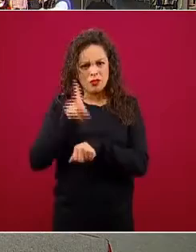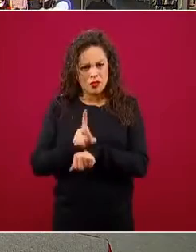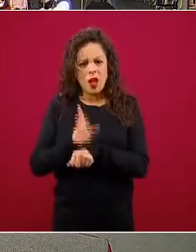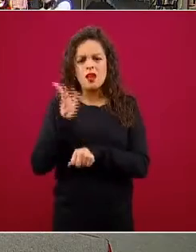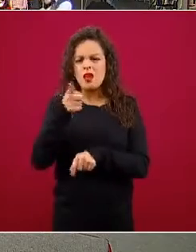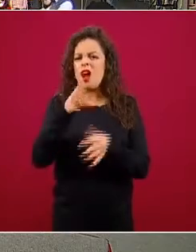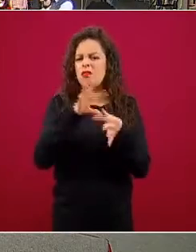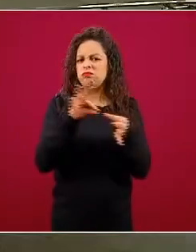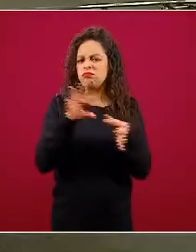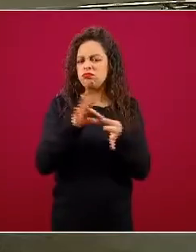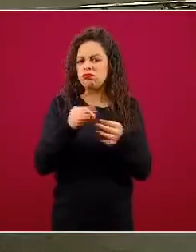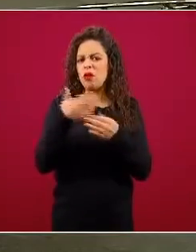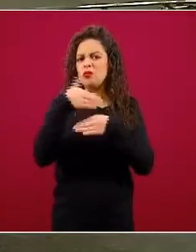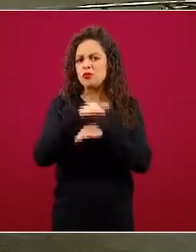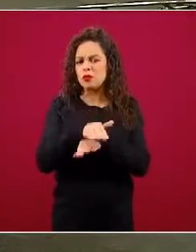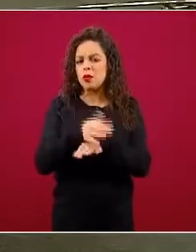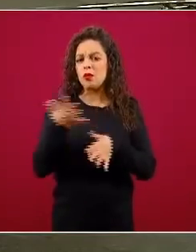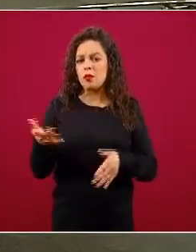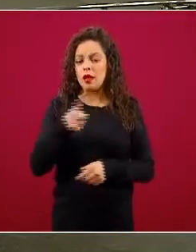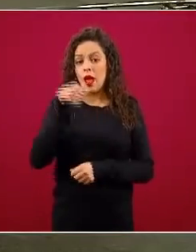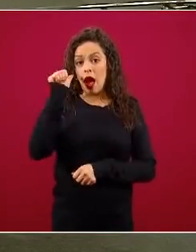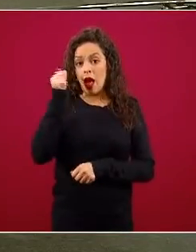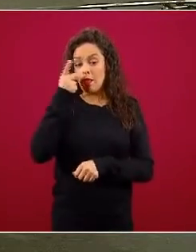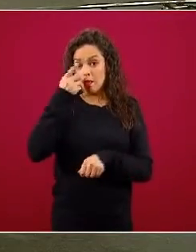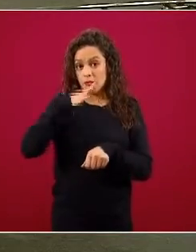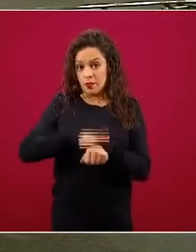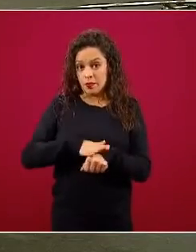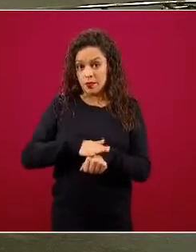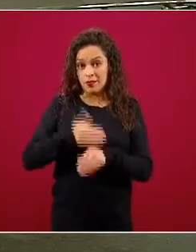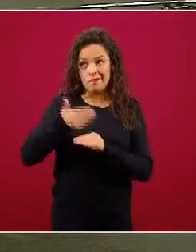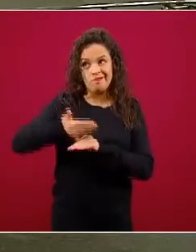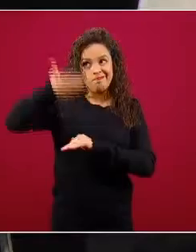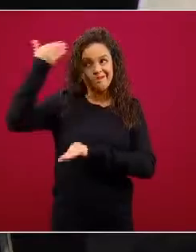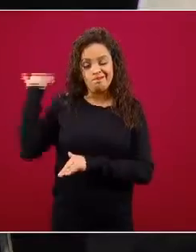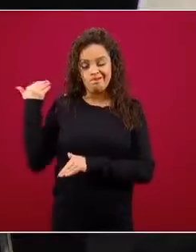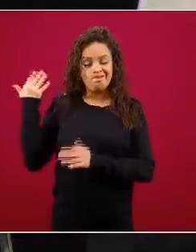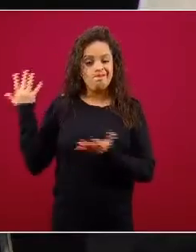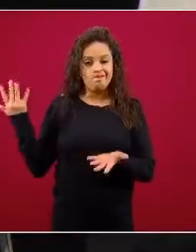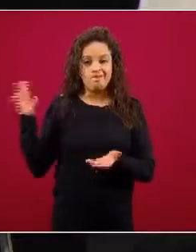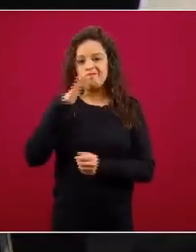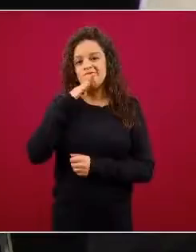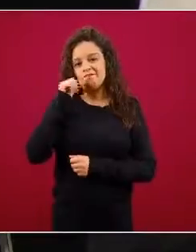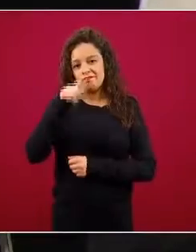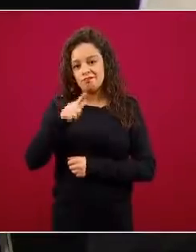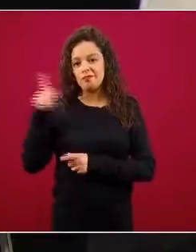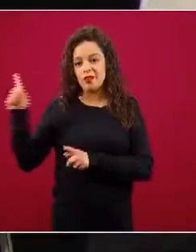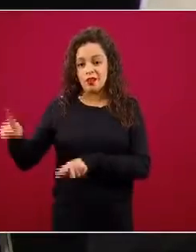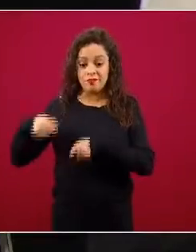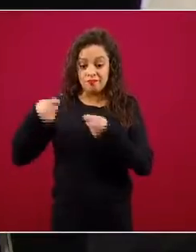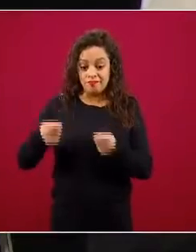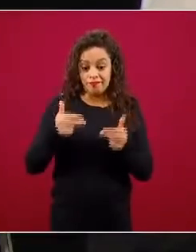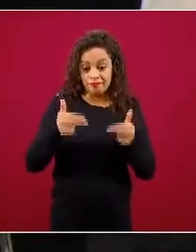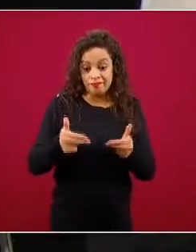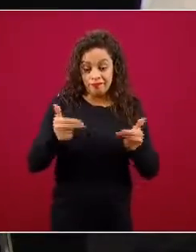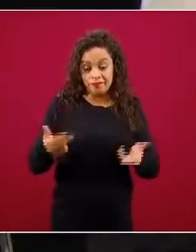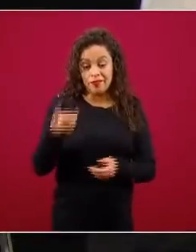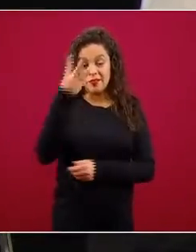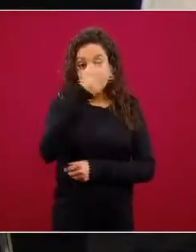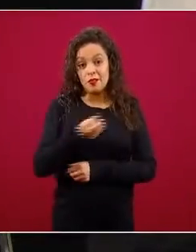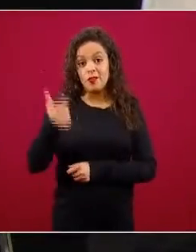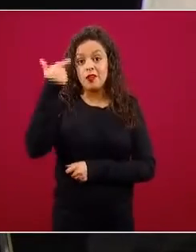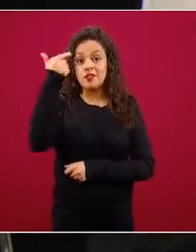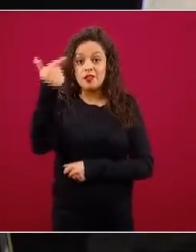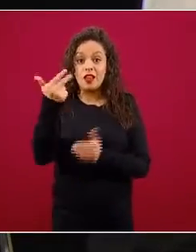que pues no es nada grata. La administración anterior heredó, ya lo decía usted, 307